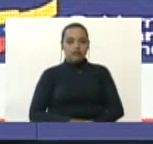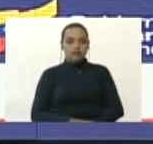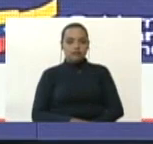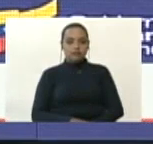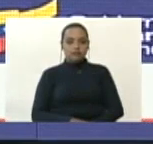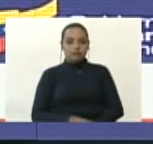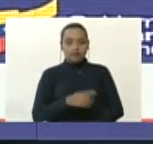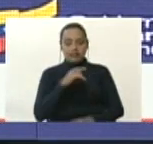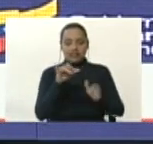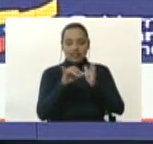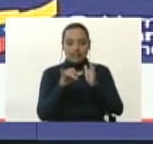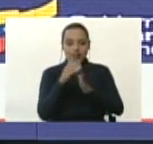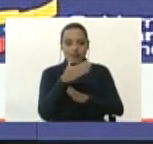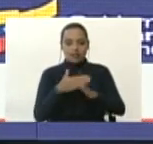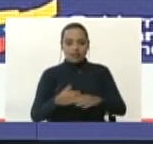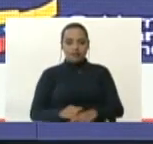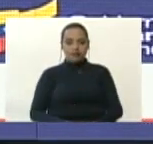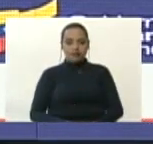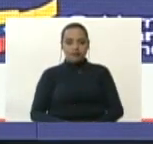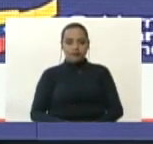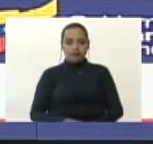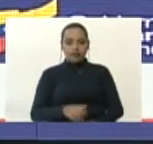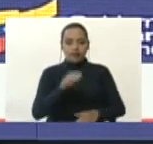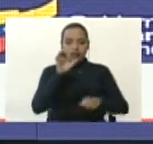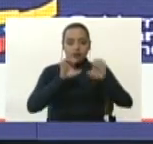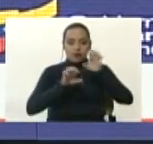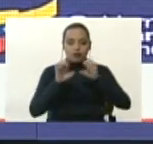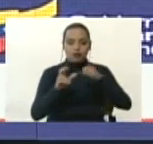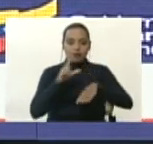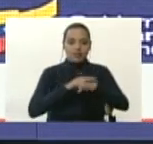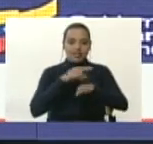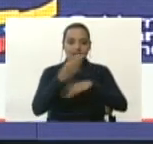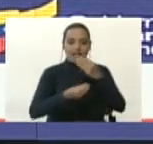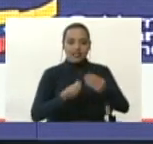casi la mitad de las consultas se hacen en la casa.